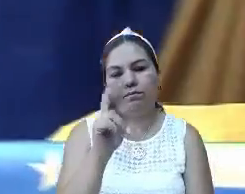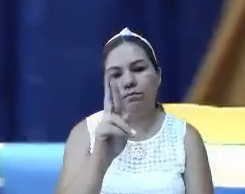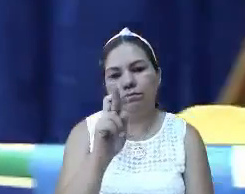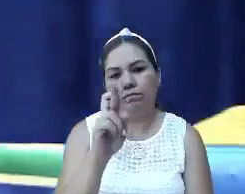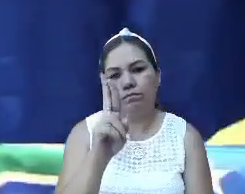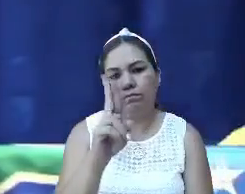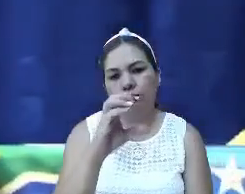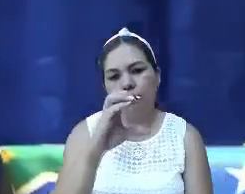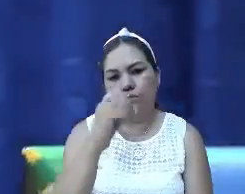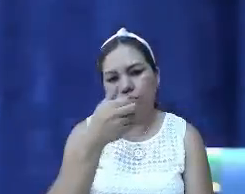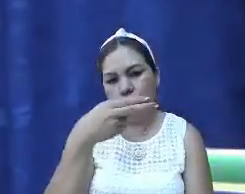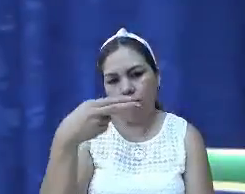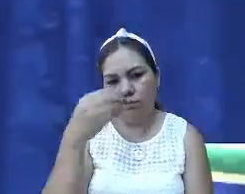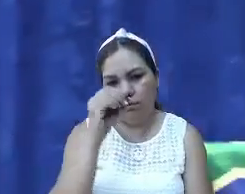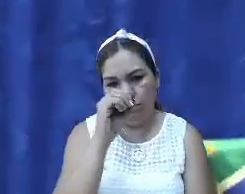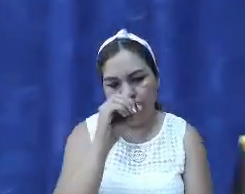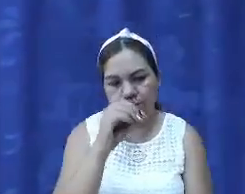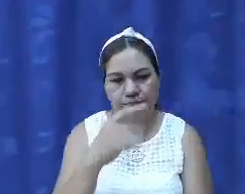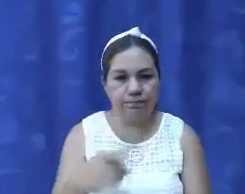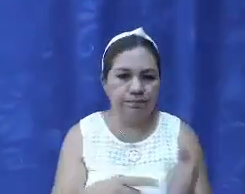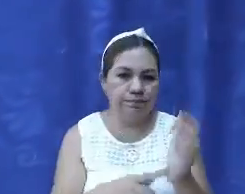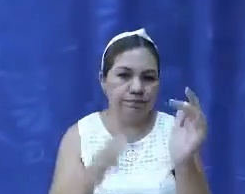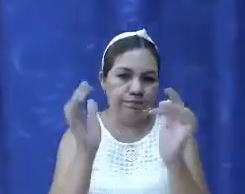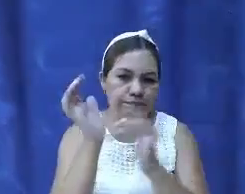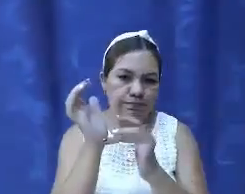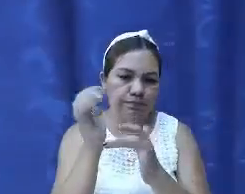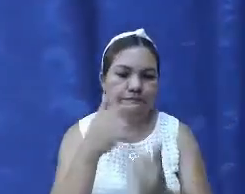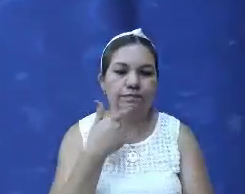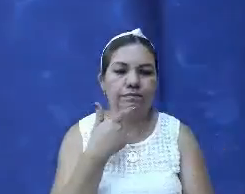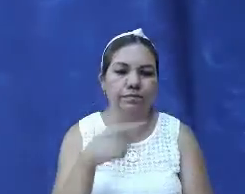Diga conmigo: si Jesús dijo que habrán falso profeta,